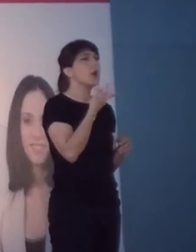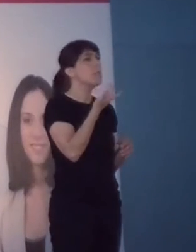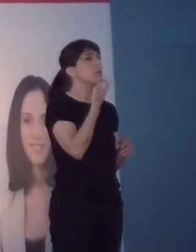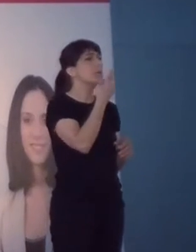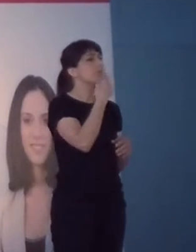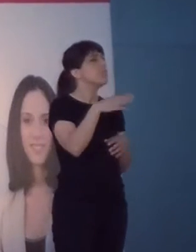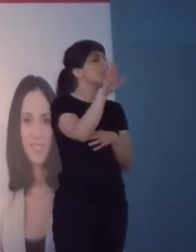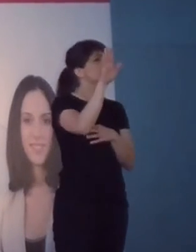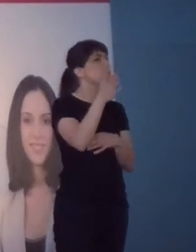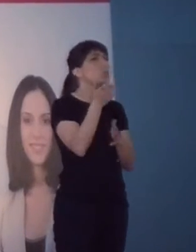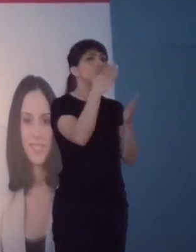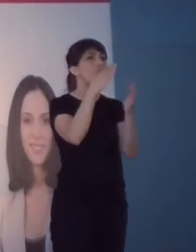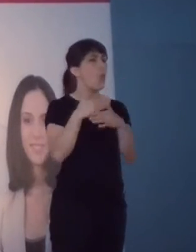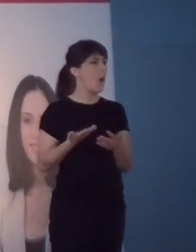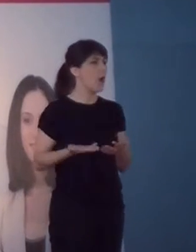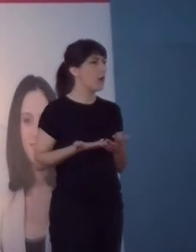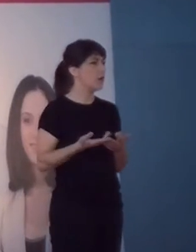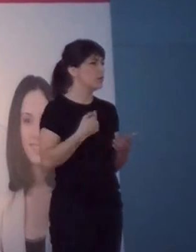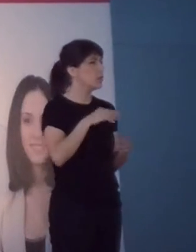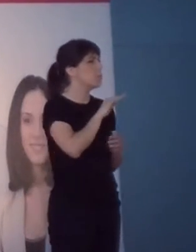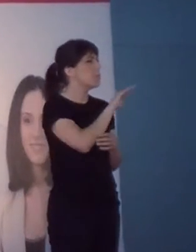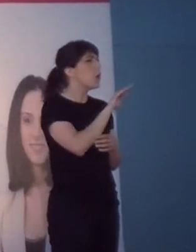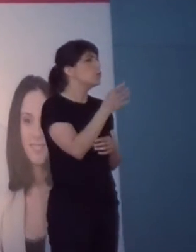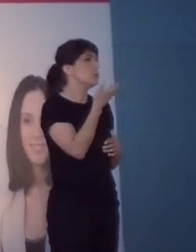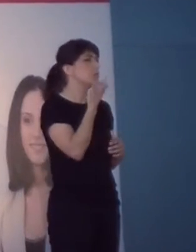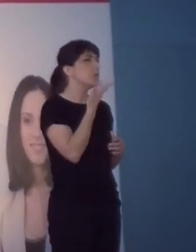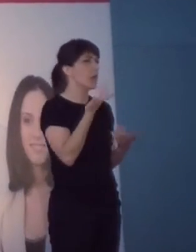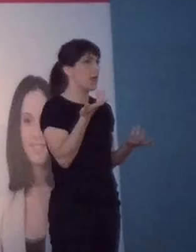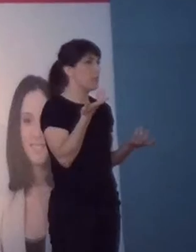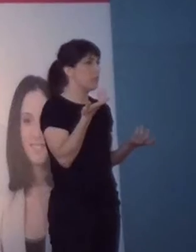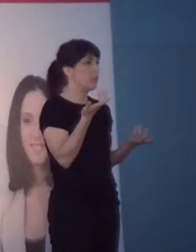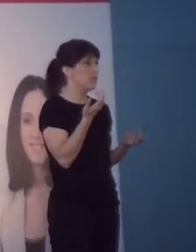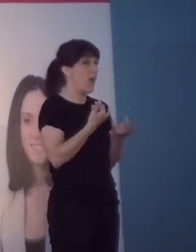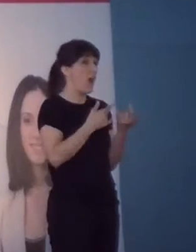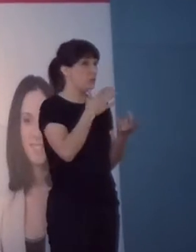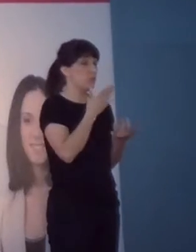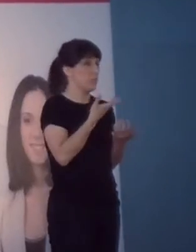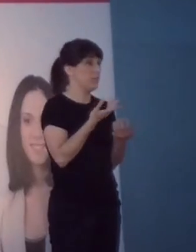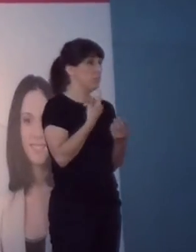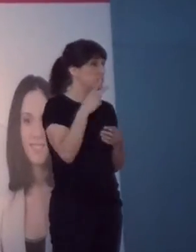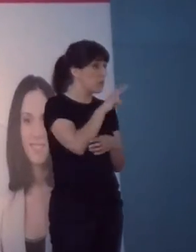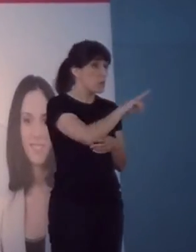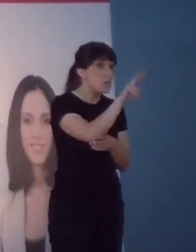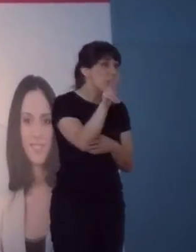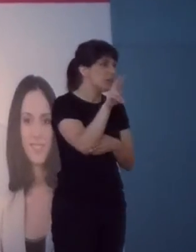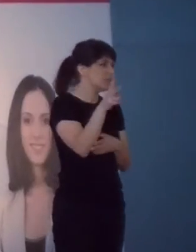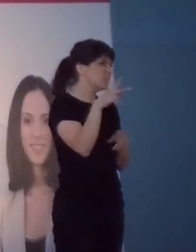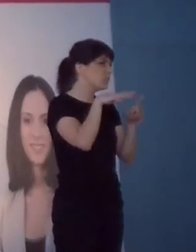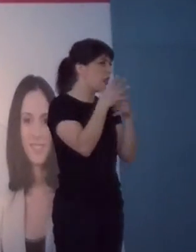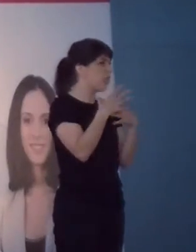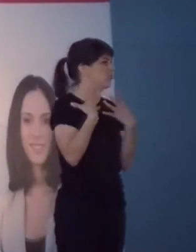eu preguntaríamos que é o que se instaurou en Ucrania mediante de todos os vosos homens.